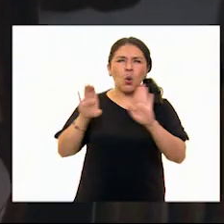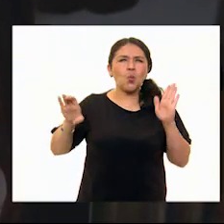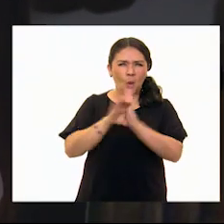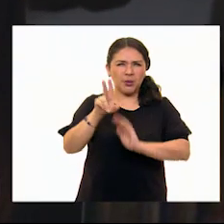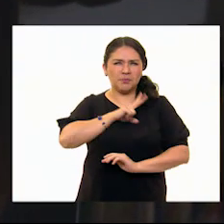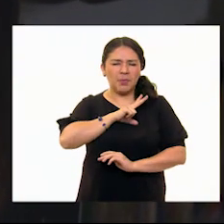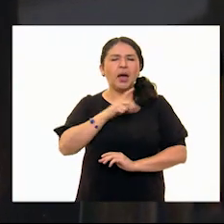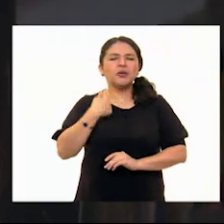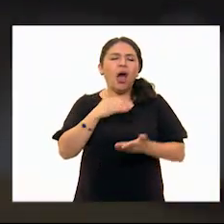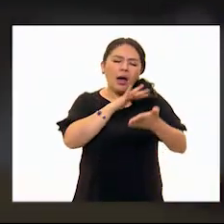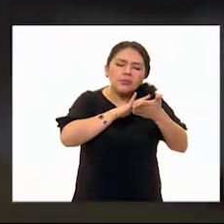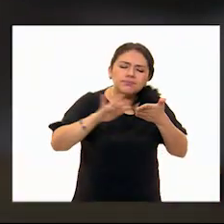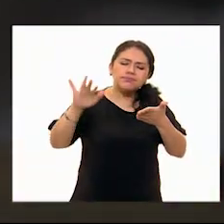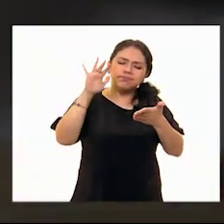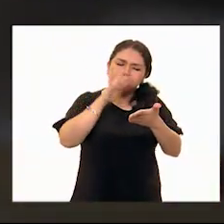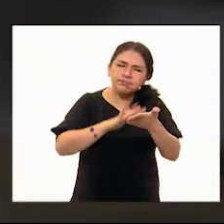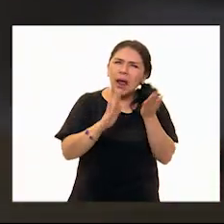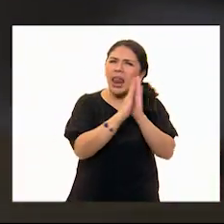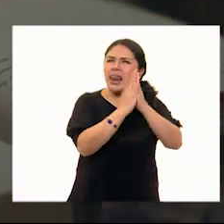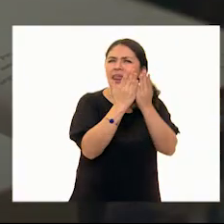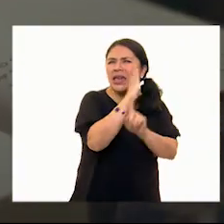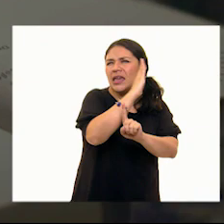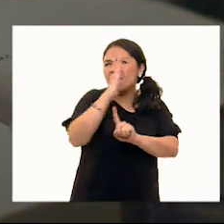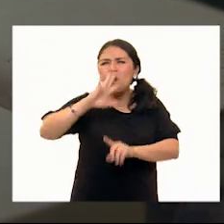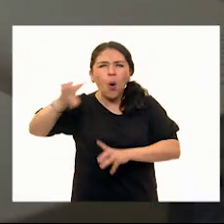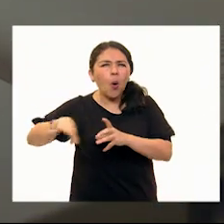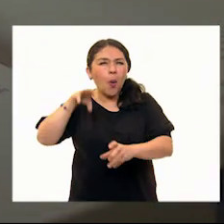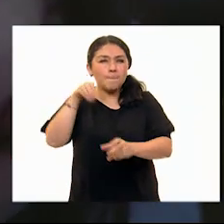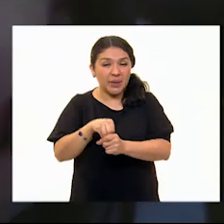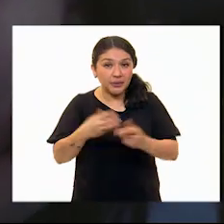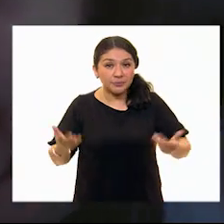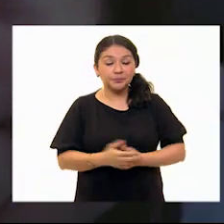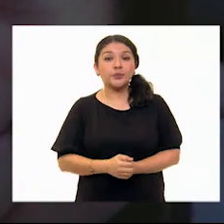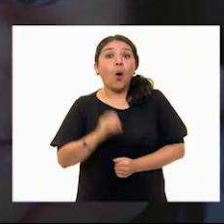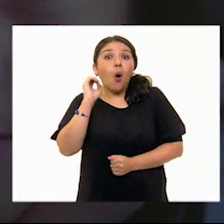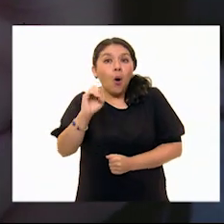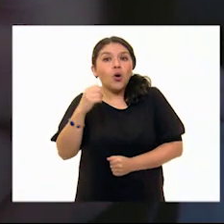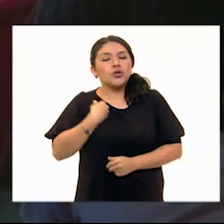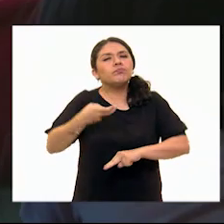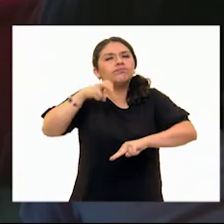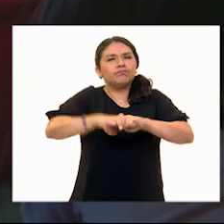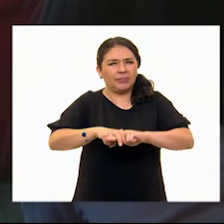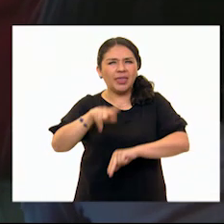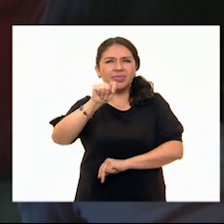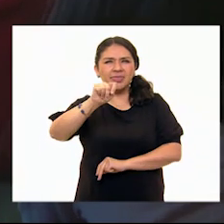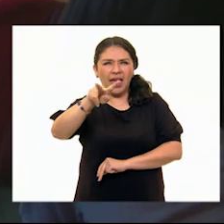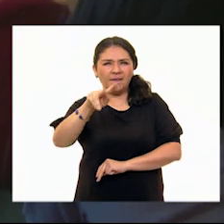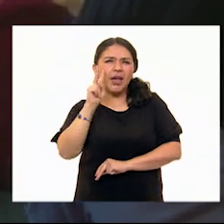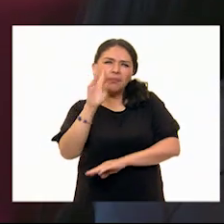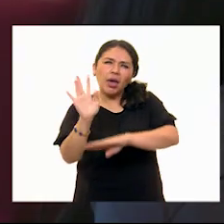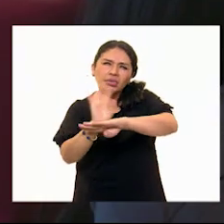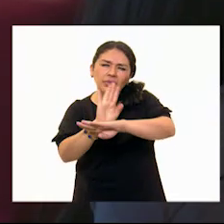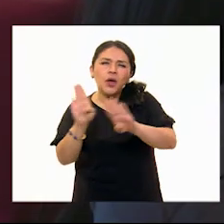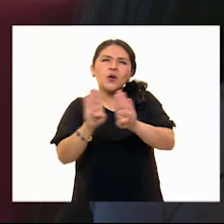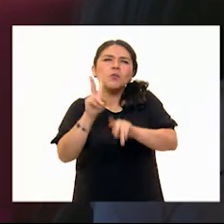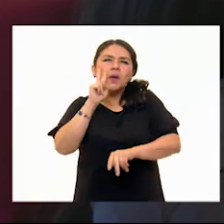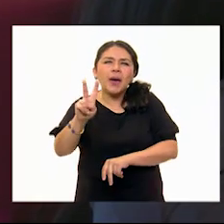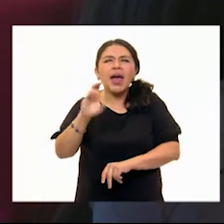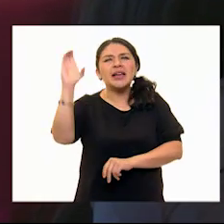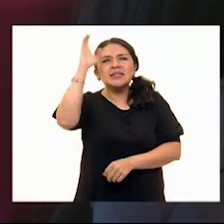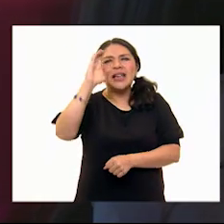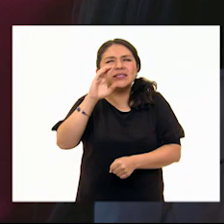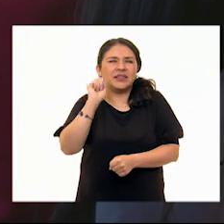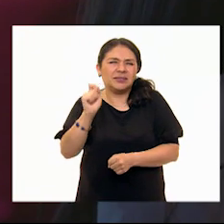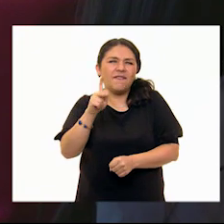cuarto y leía todos los libros que encontraba en casa, o cuando me sentaba frente a la tele para ver programas de